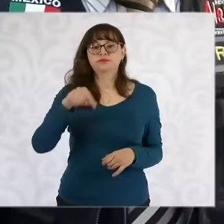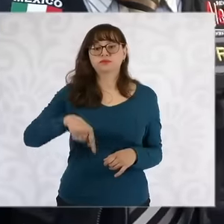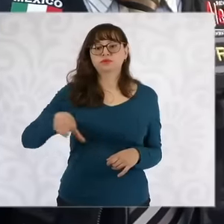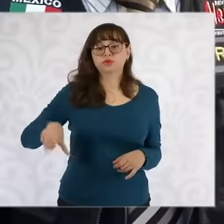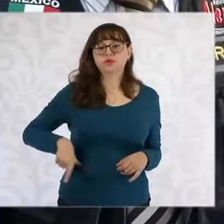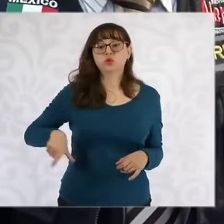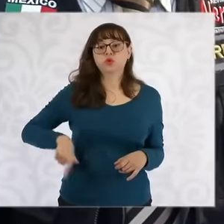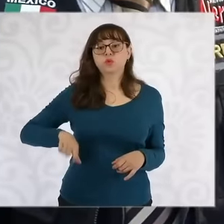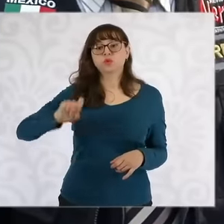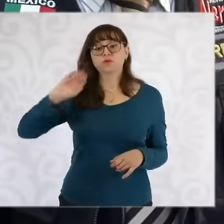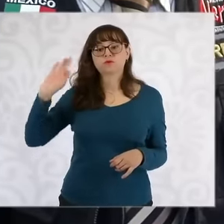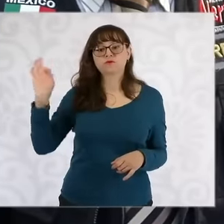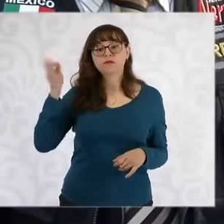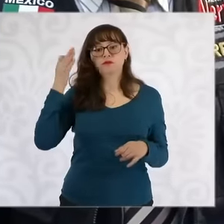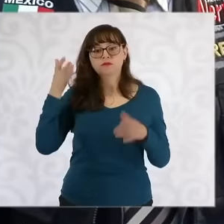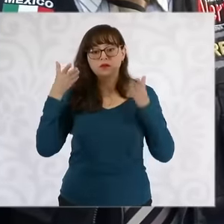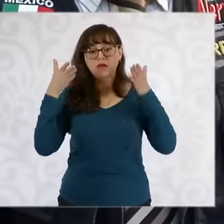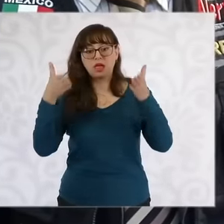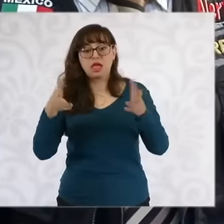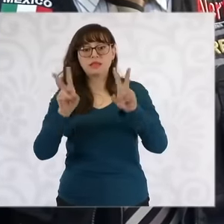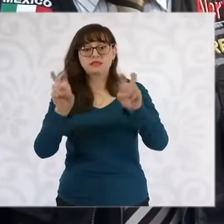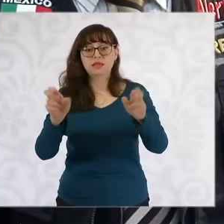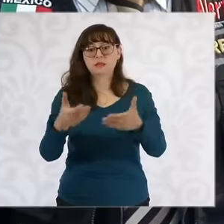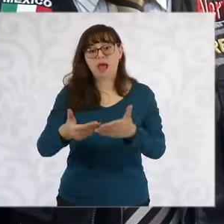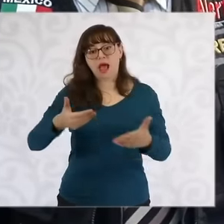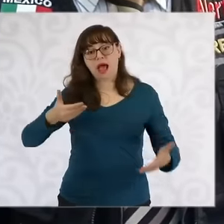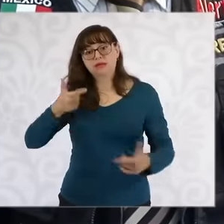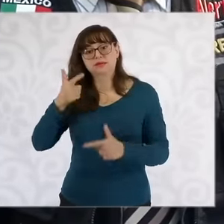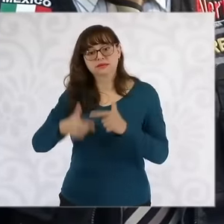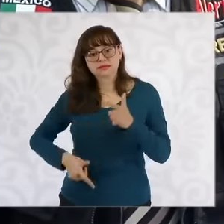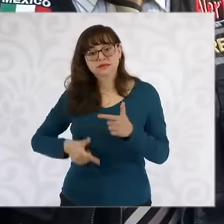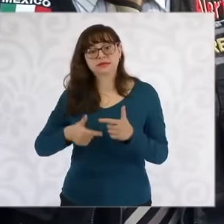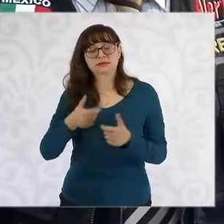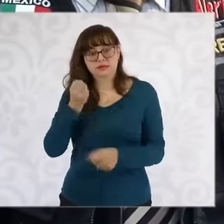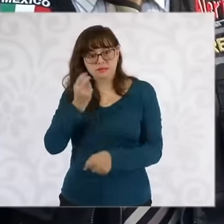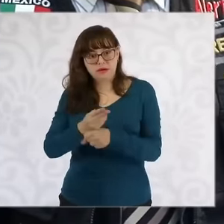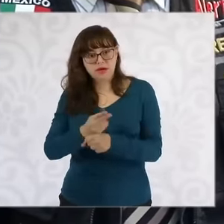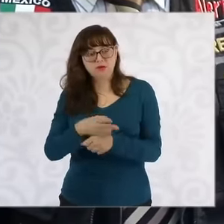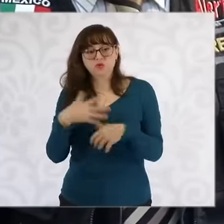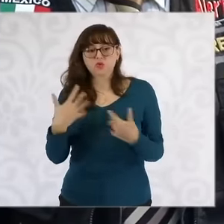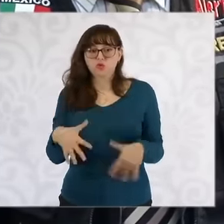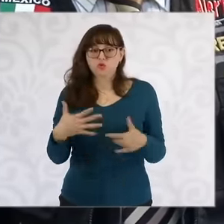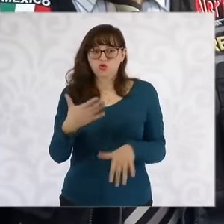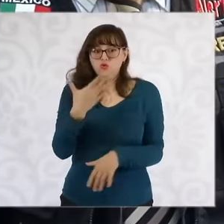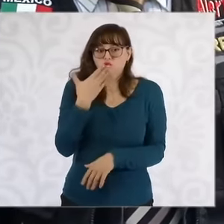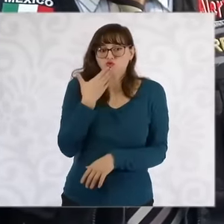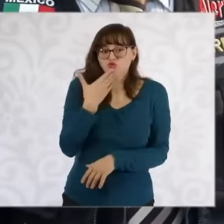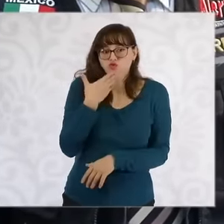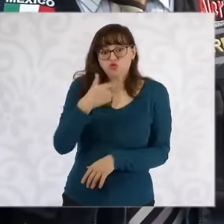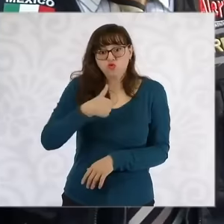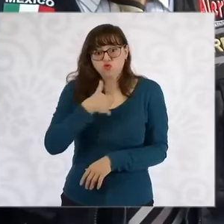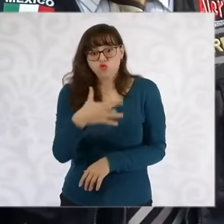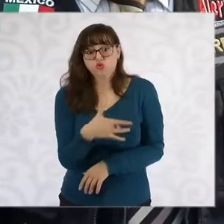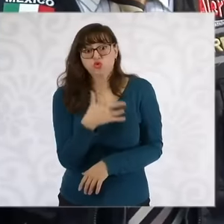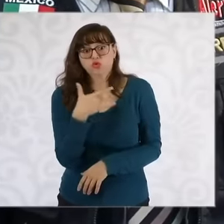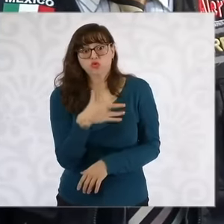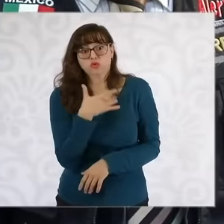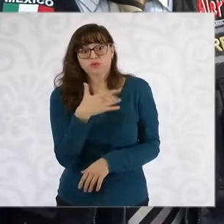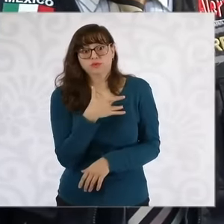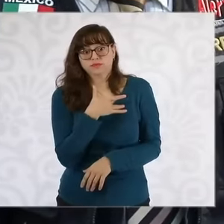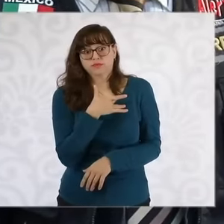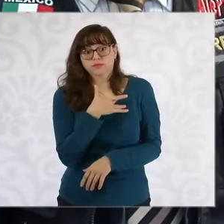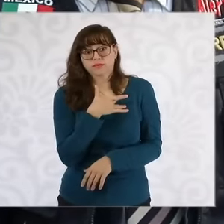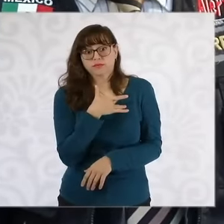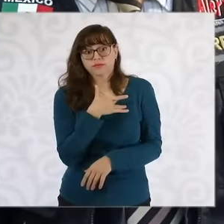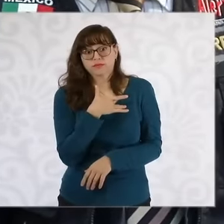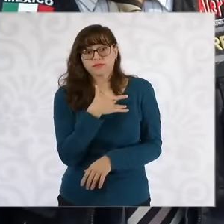ponga mucha atención al tema de la prevención. Yo considero que uno de los activos o